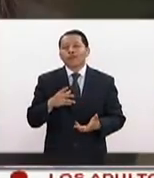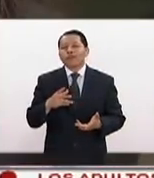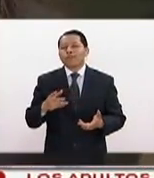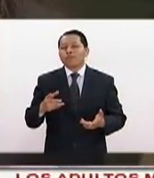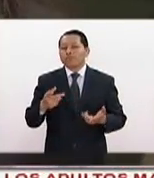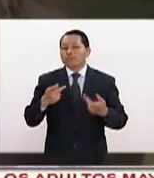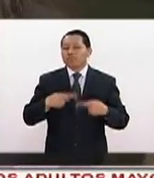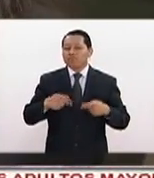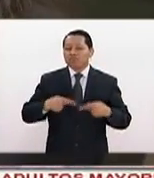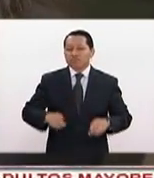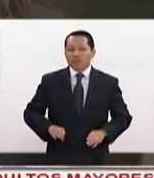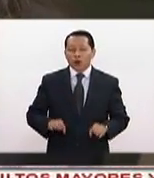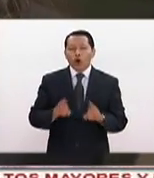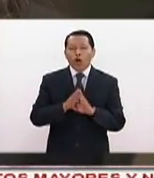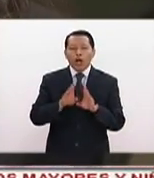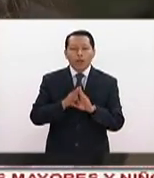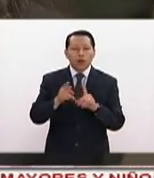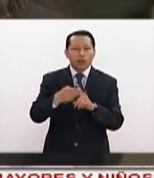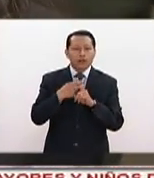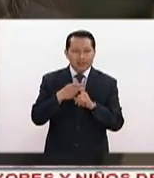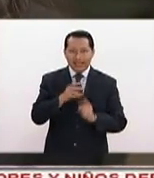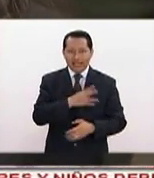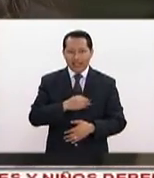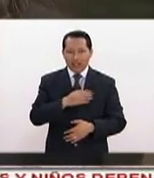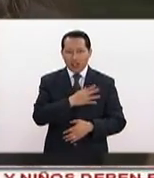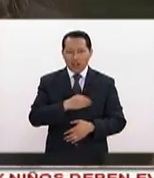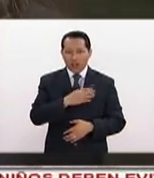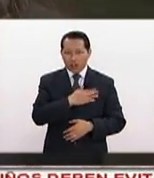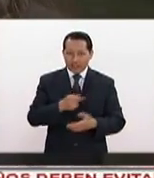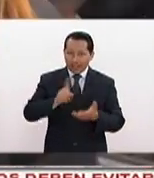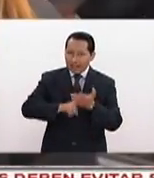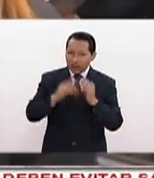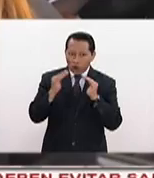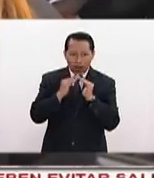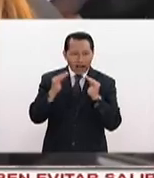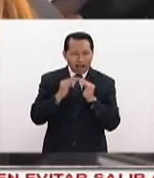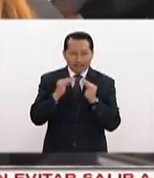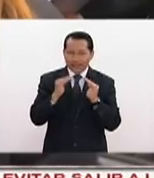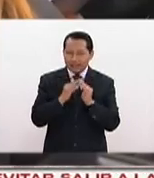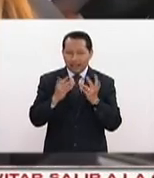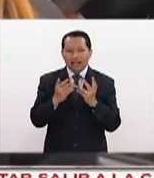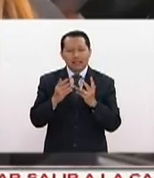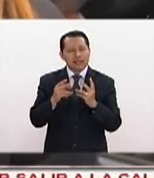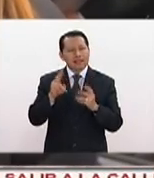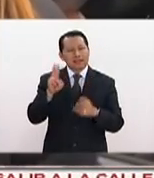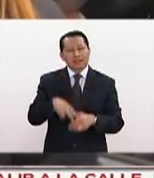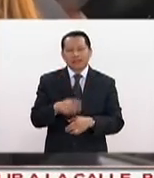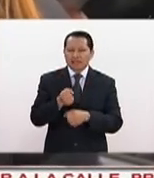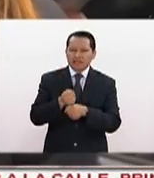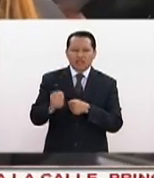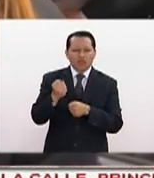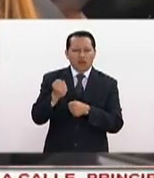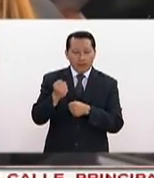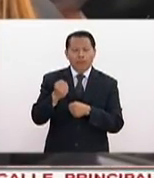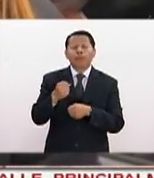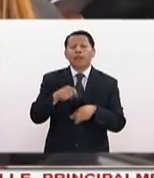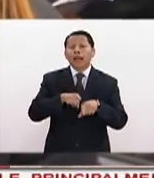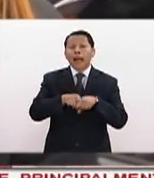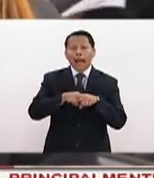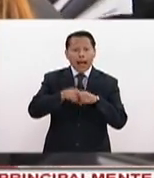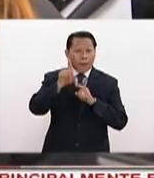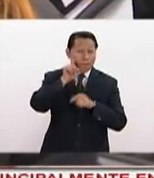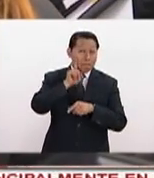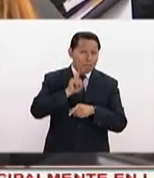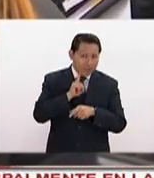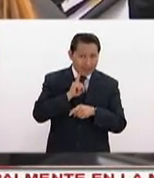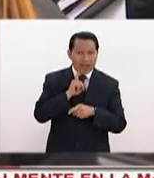tenía prácticamente secuestrados a sus hijos en su propia casa en situaciones infrahumanas. Elizabeth Flores, hermana de Louis